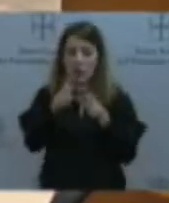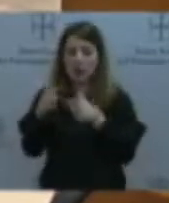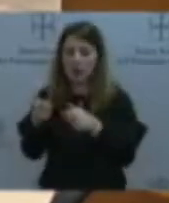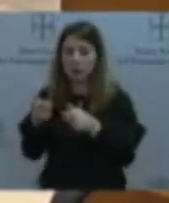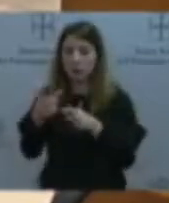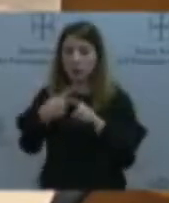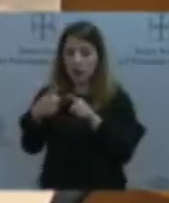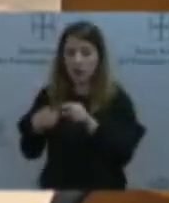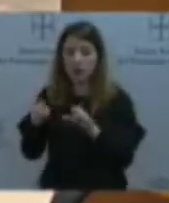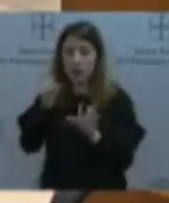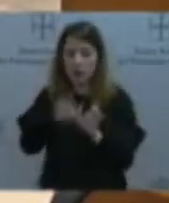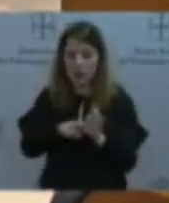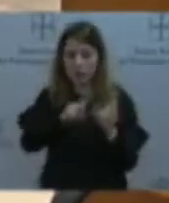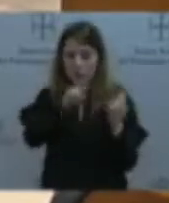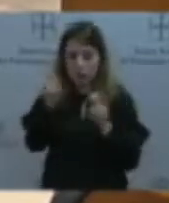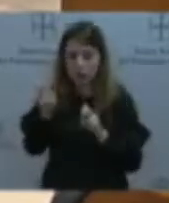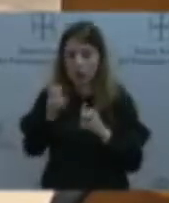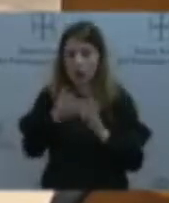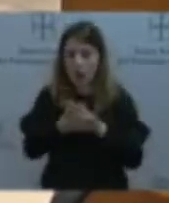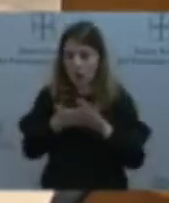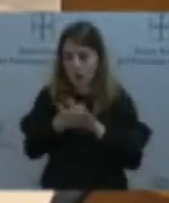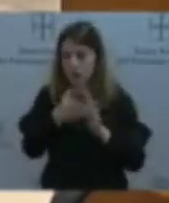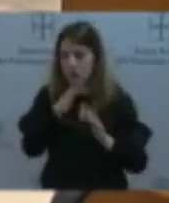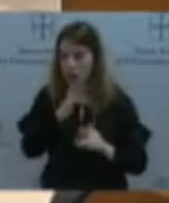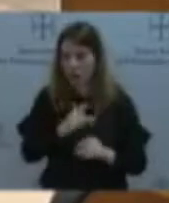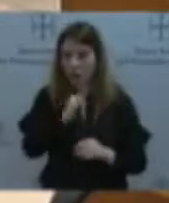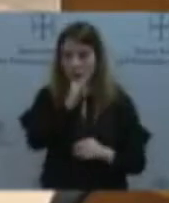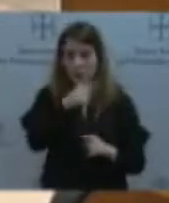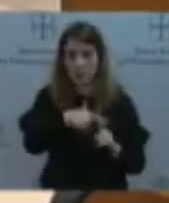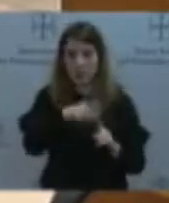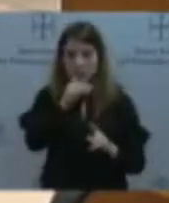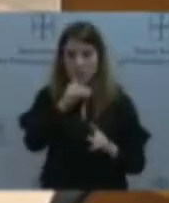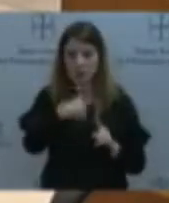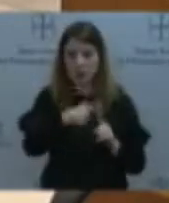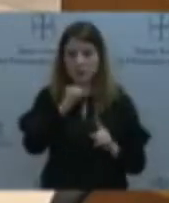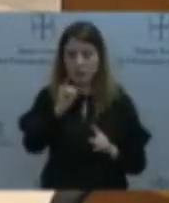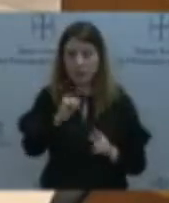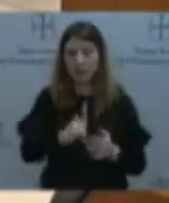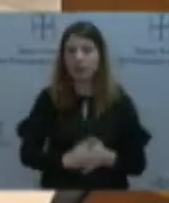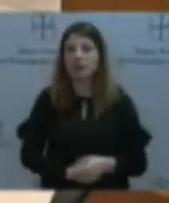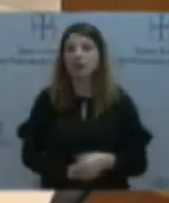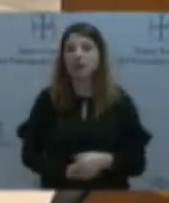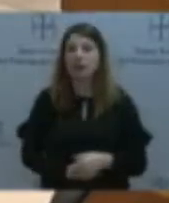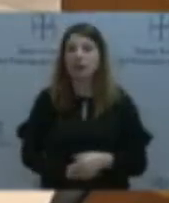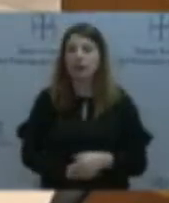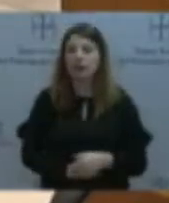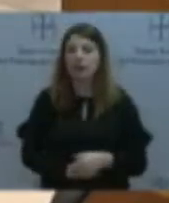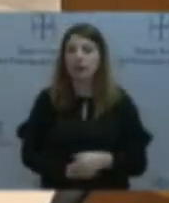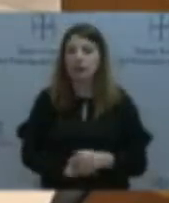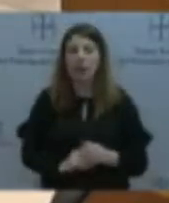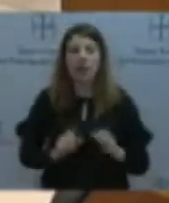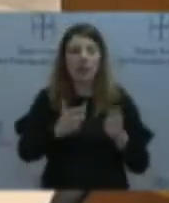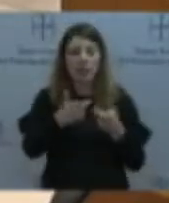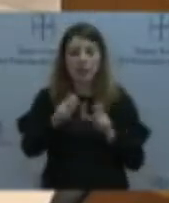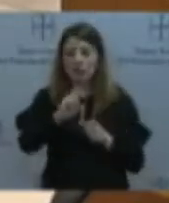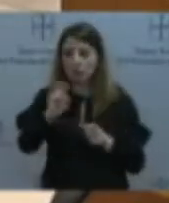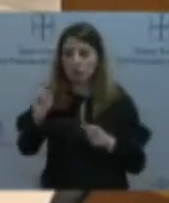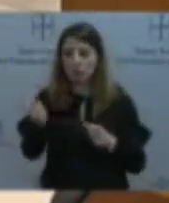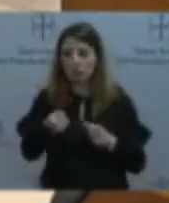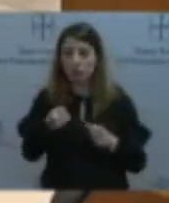de la I+D+I, son interdepartamentales las composiciones de la comisión de valoración